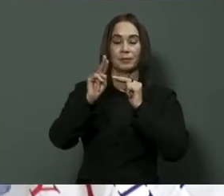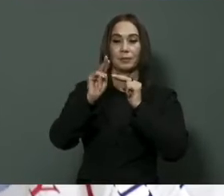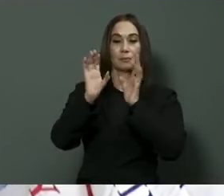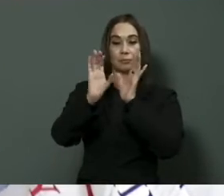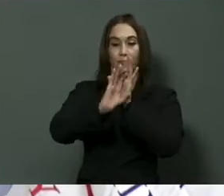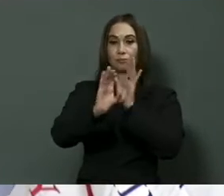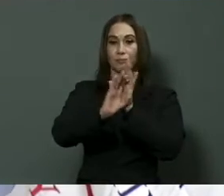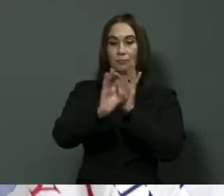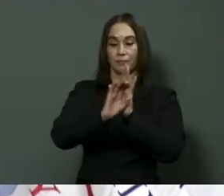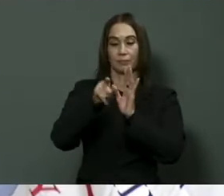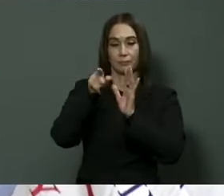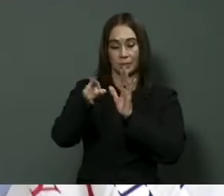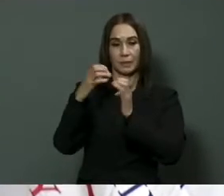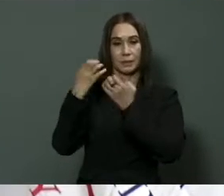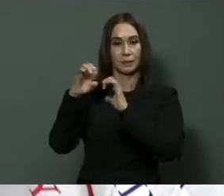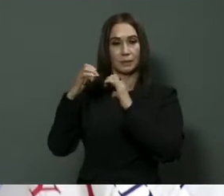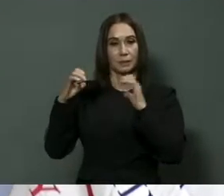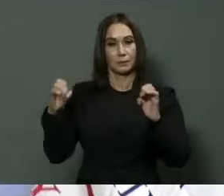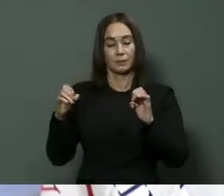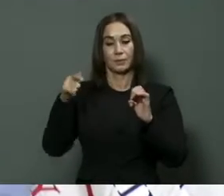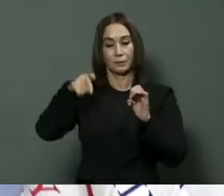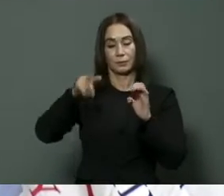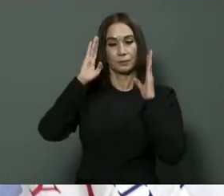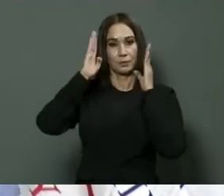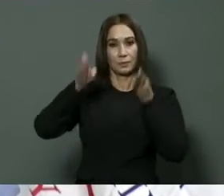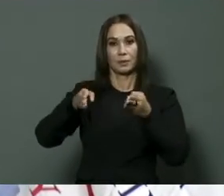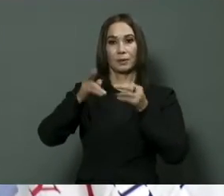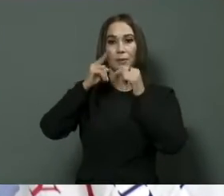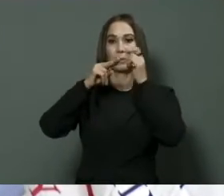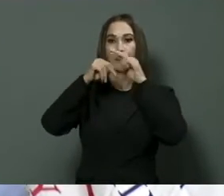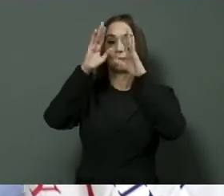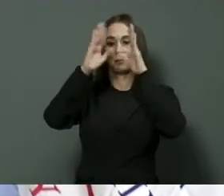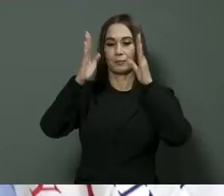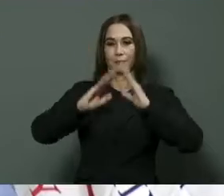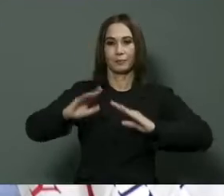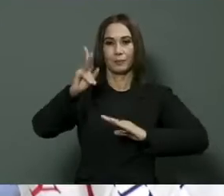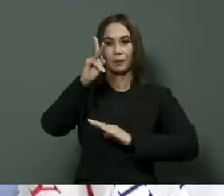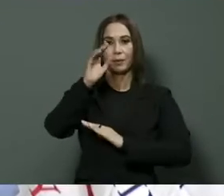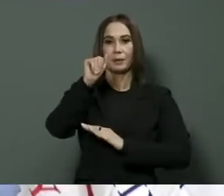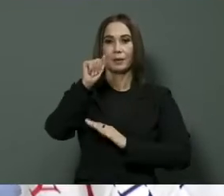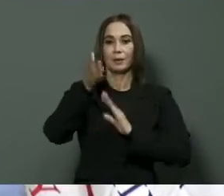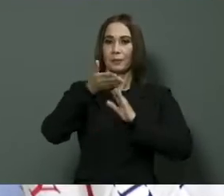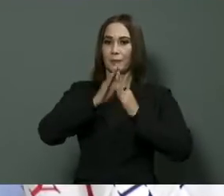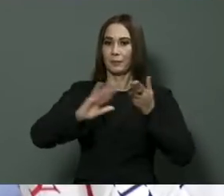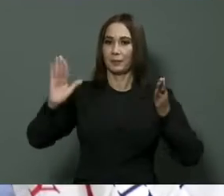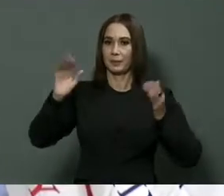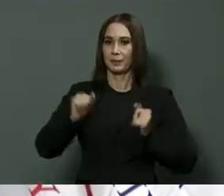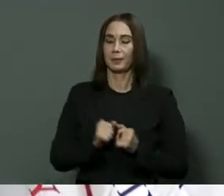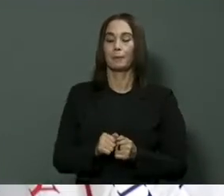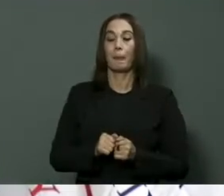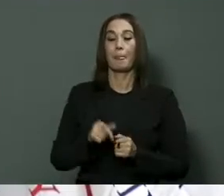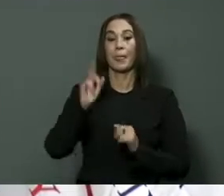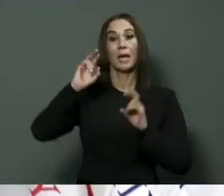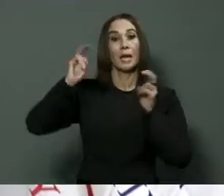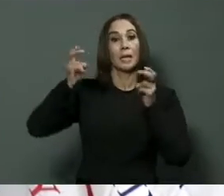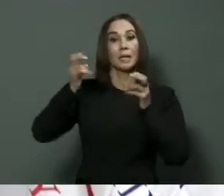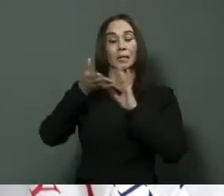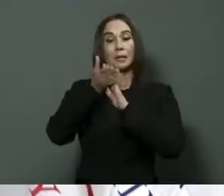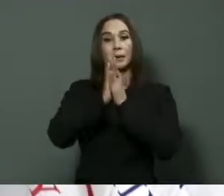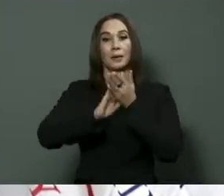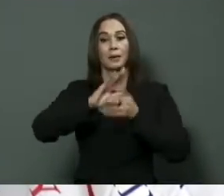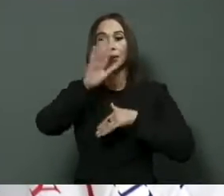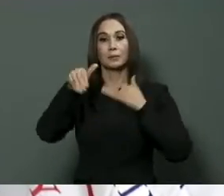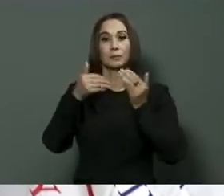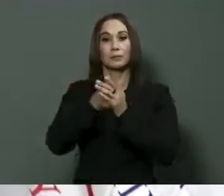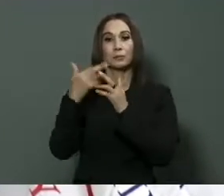un ejemplo de este esfuerzo en que estamos inmersos en un monumento por la paz. El tema de la seguridad ciudadana es un tema de